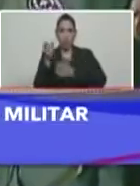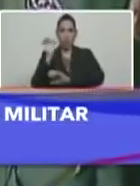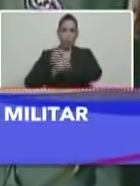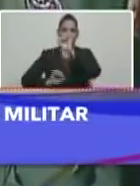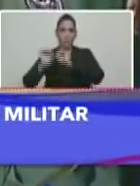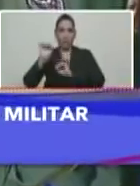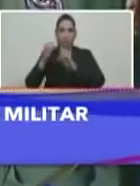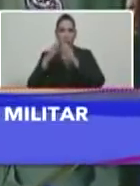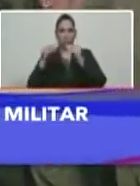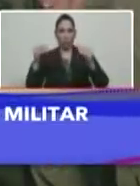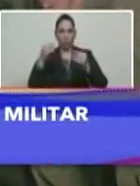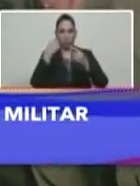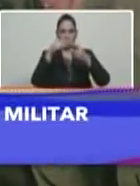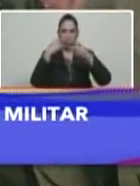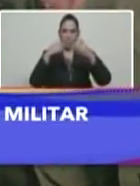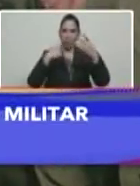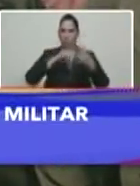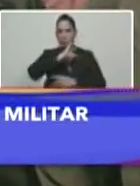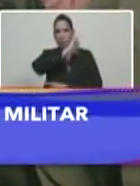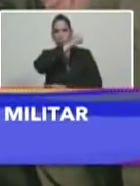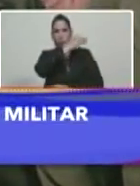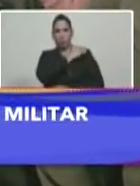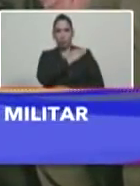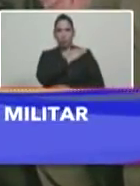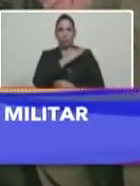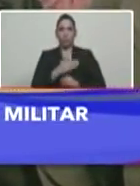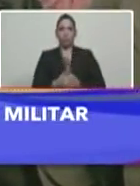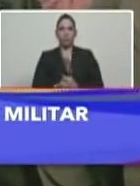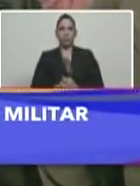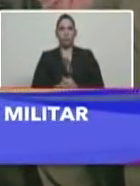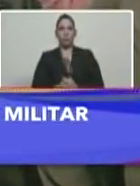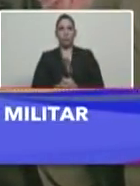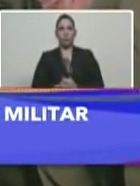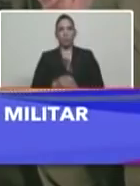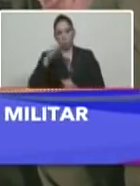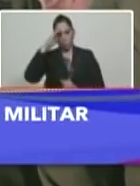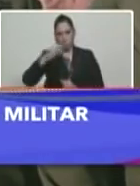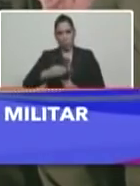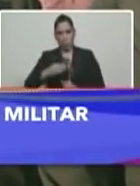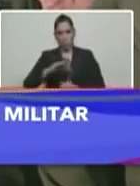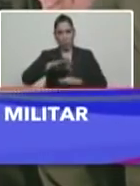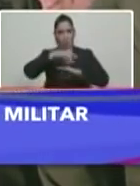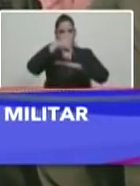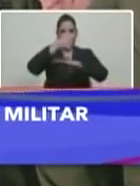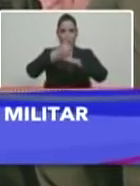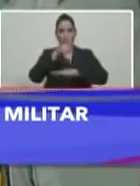Remigio Ceballos, mayor general Pedro Juliak, comandante general de la aviación,